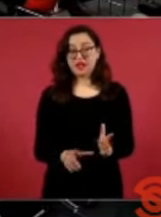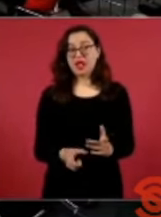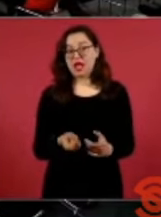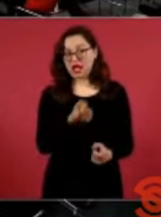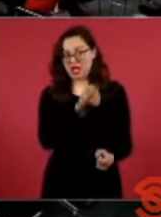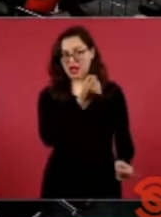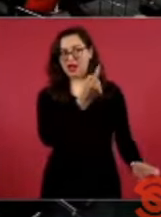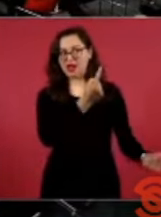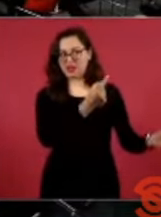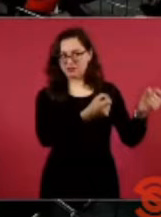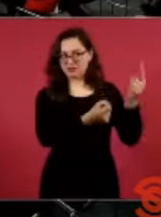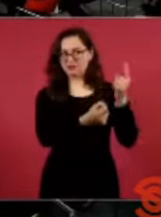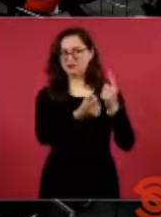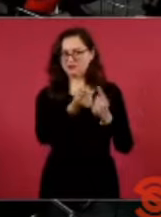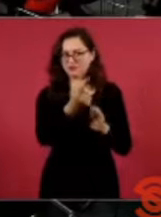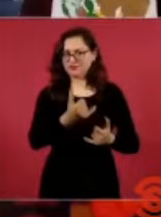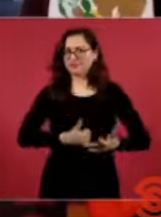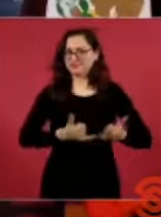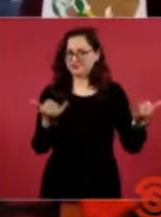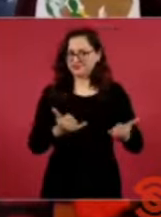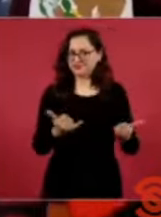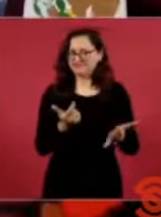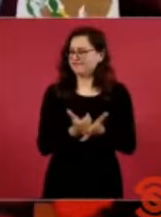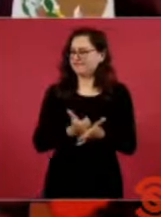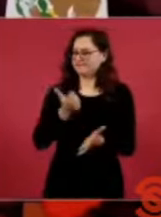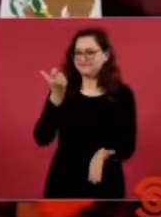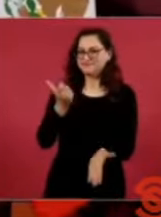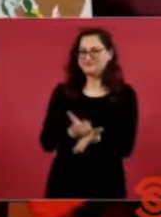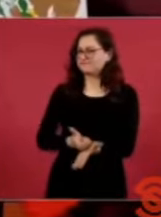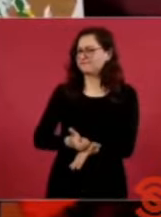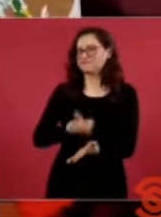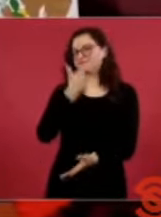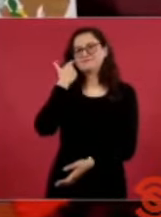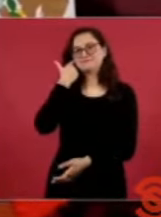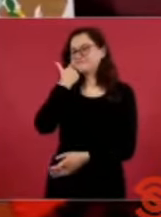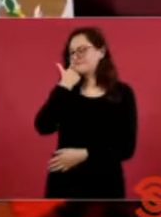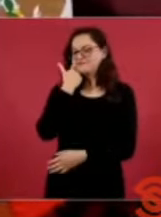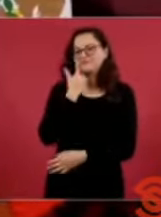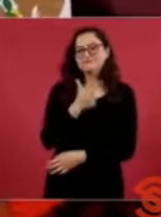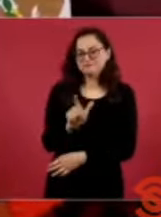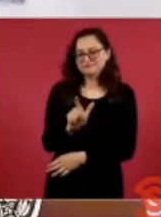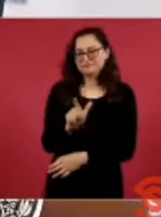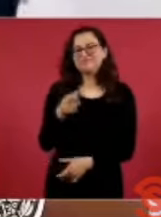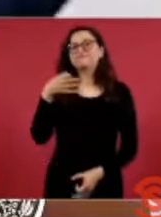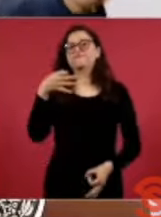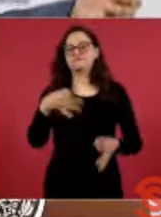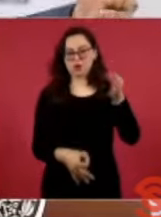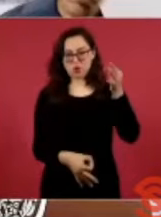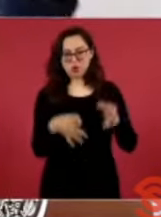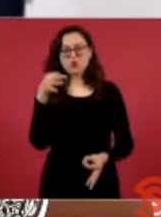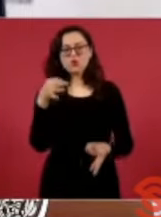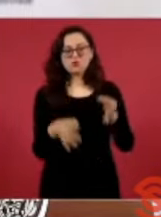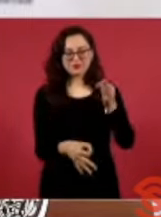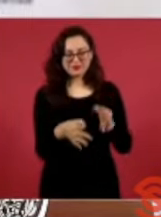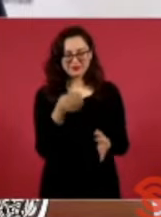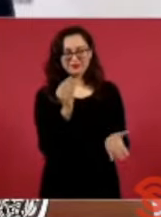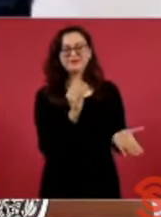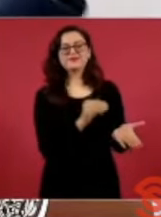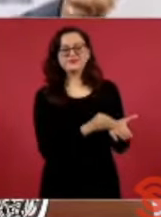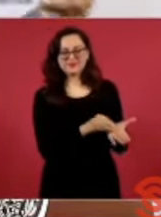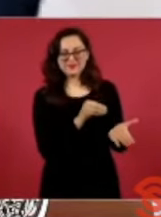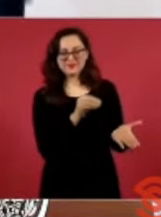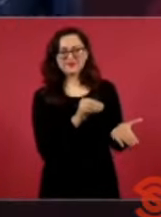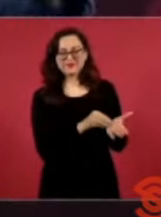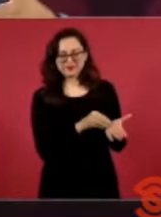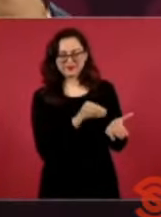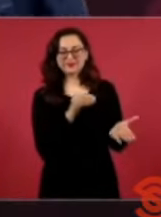asuntos en la fiscalía de los que hablábamos y que la fiscalía está